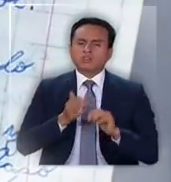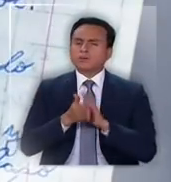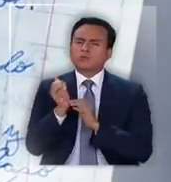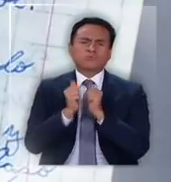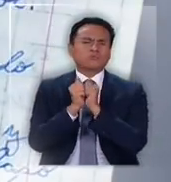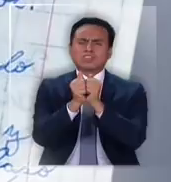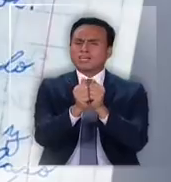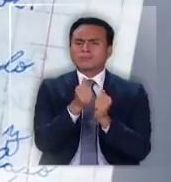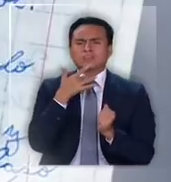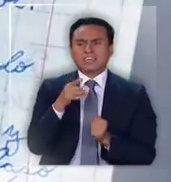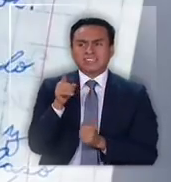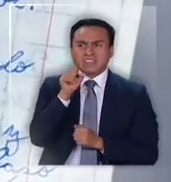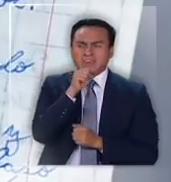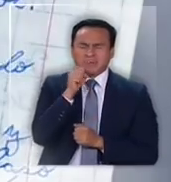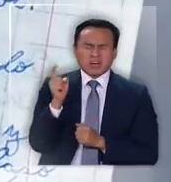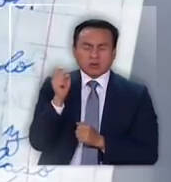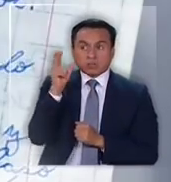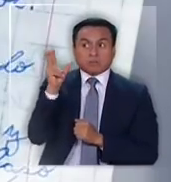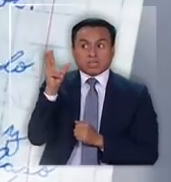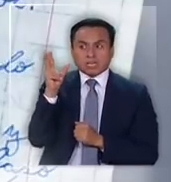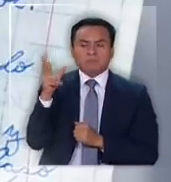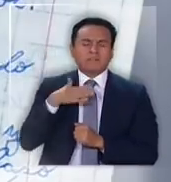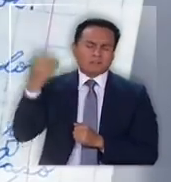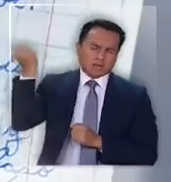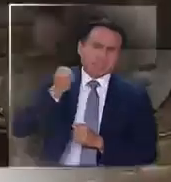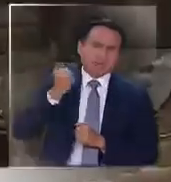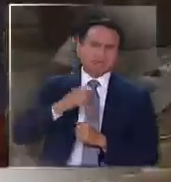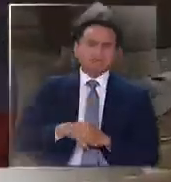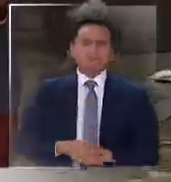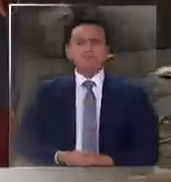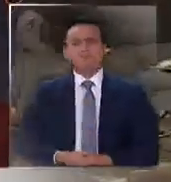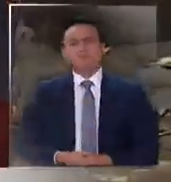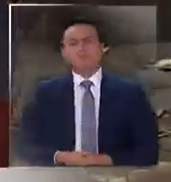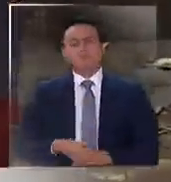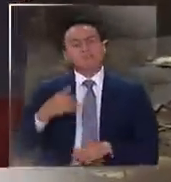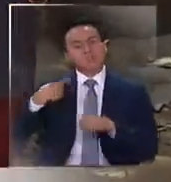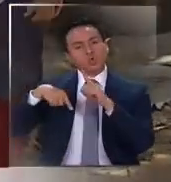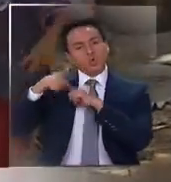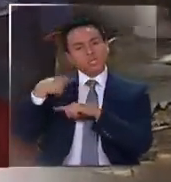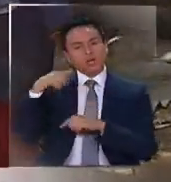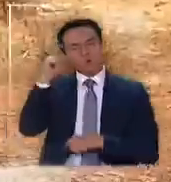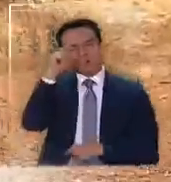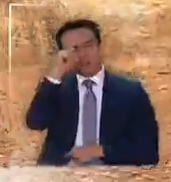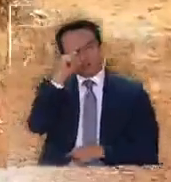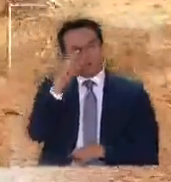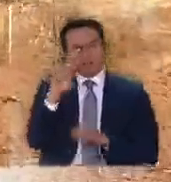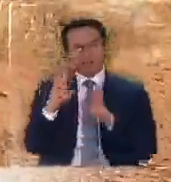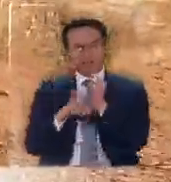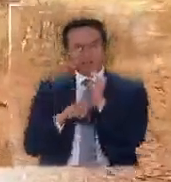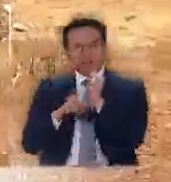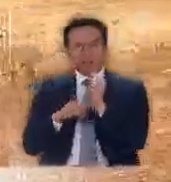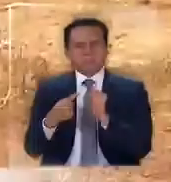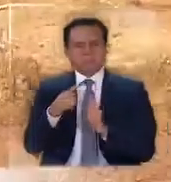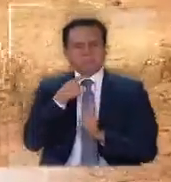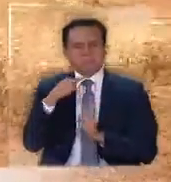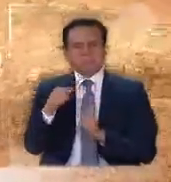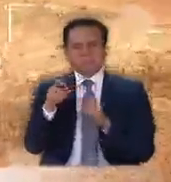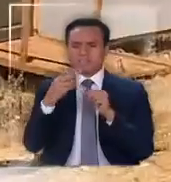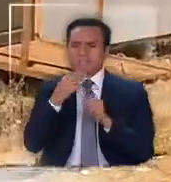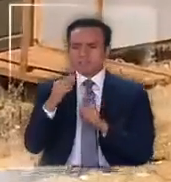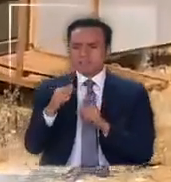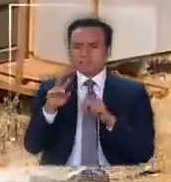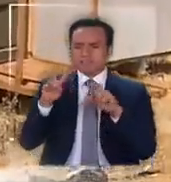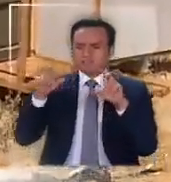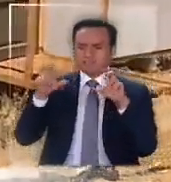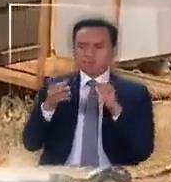con usted porque si este viejo despierta, me va a matar. Una historia compleja donde la familia de la víctima se ha visto también